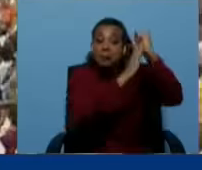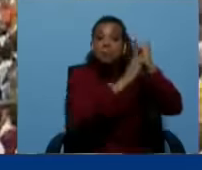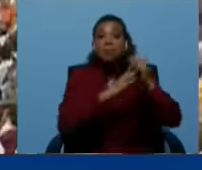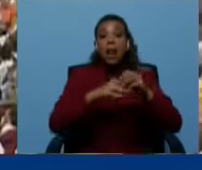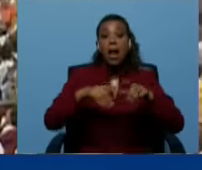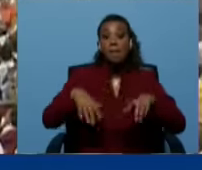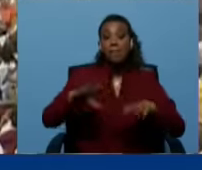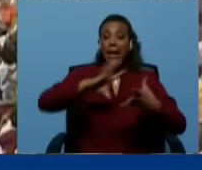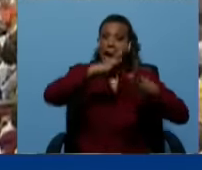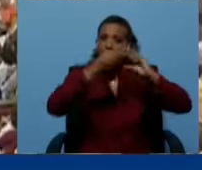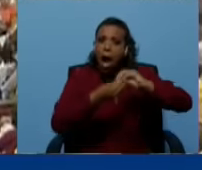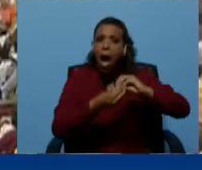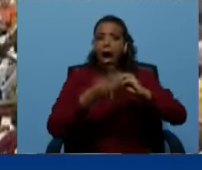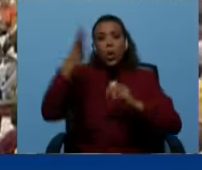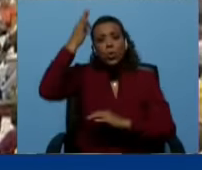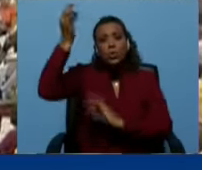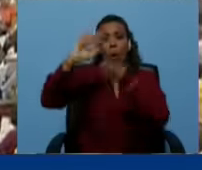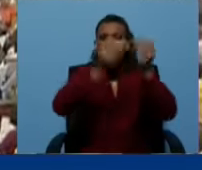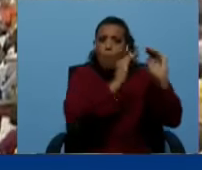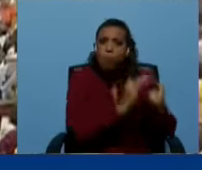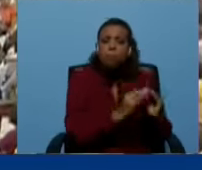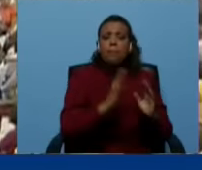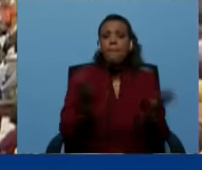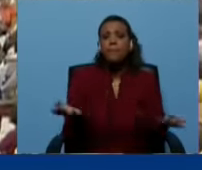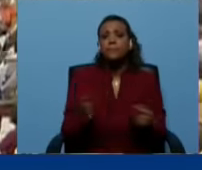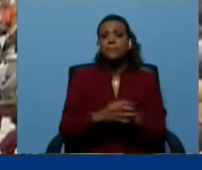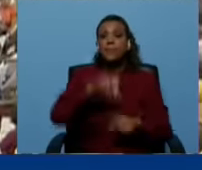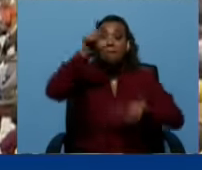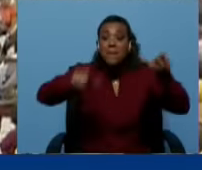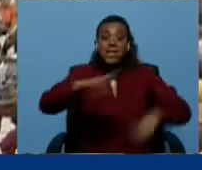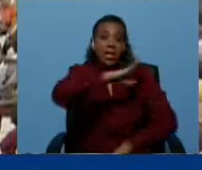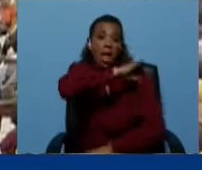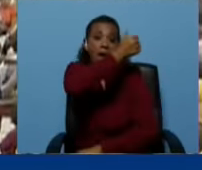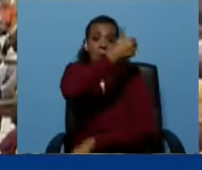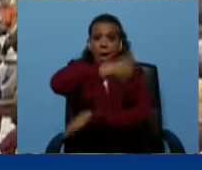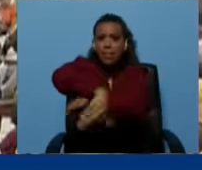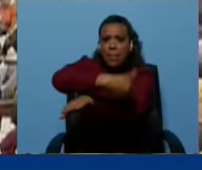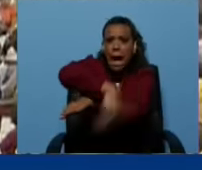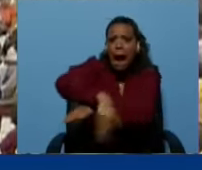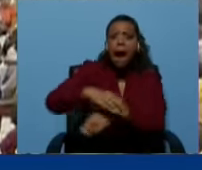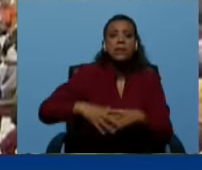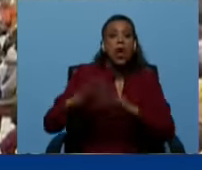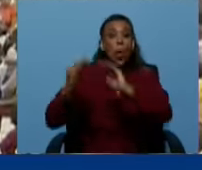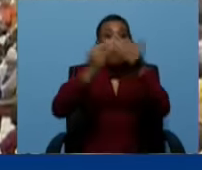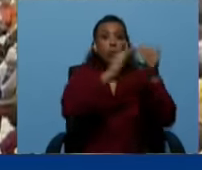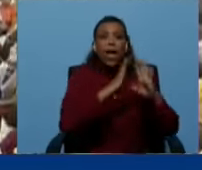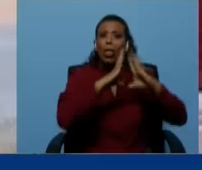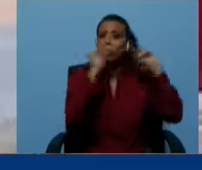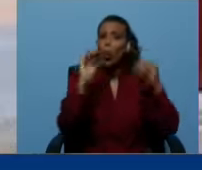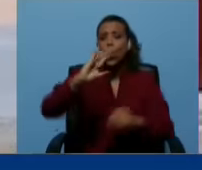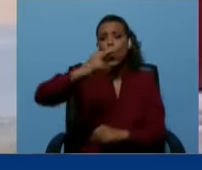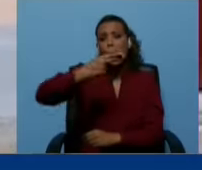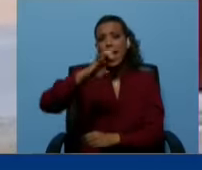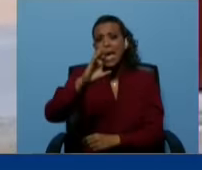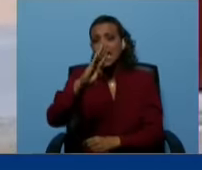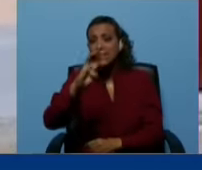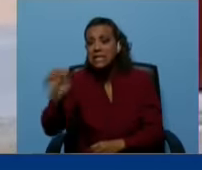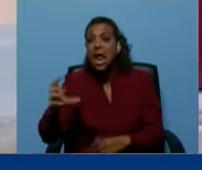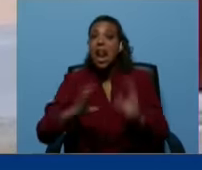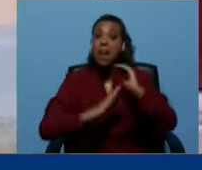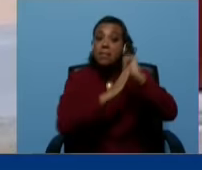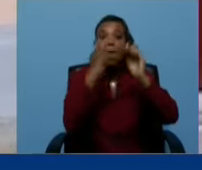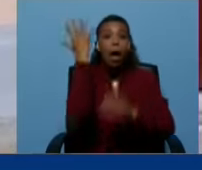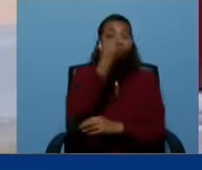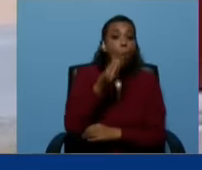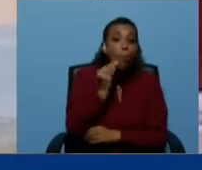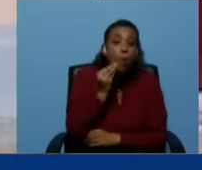de CLAP, consejos comunales, jefas y jefes de calle, comunidad, VCH, líderes